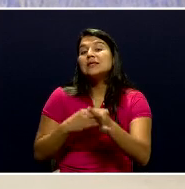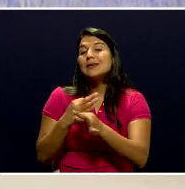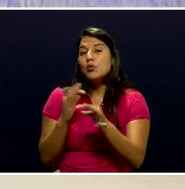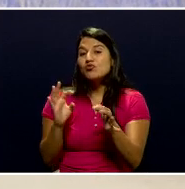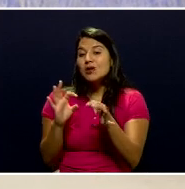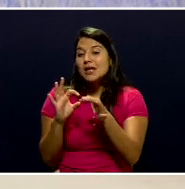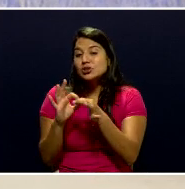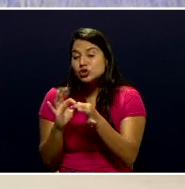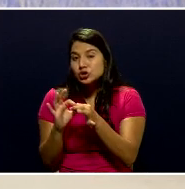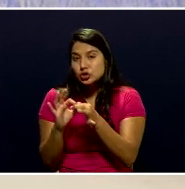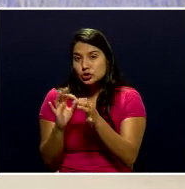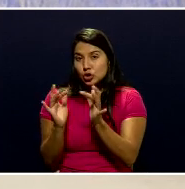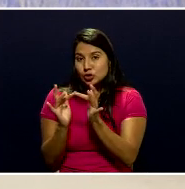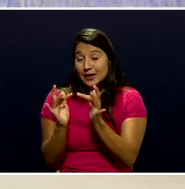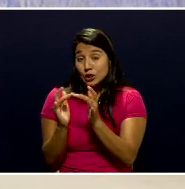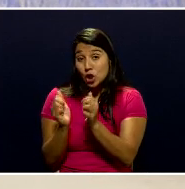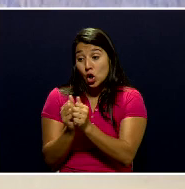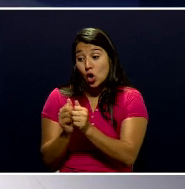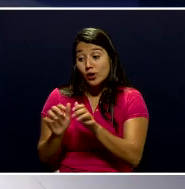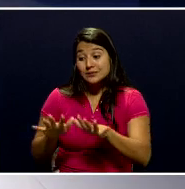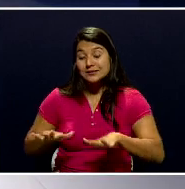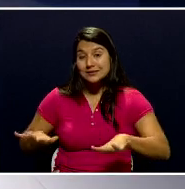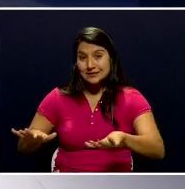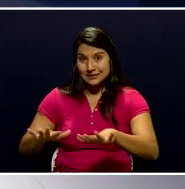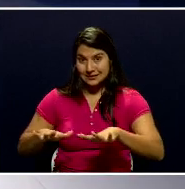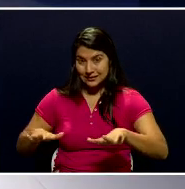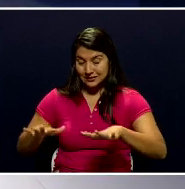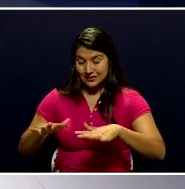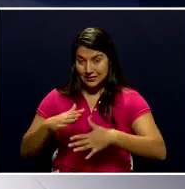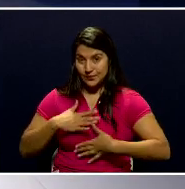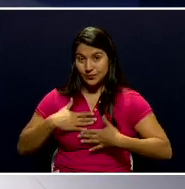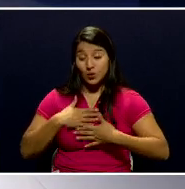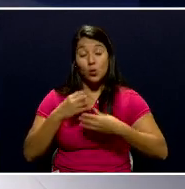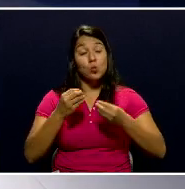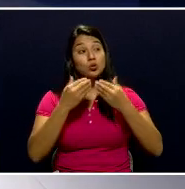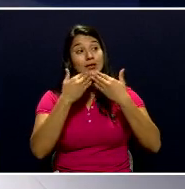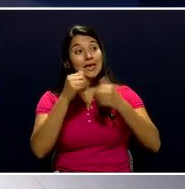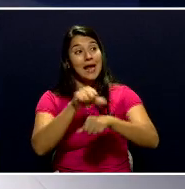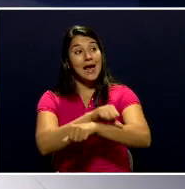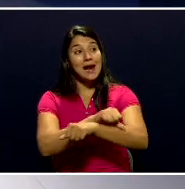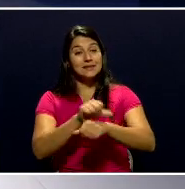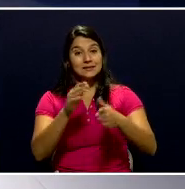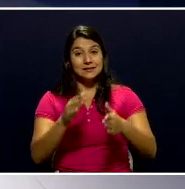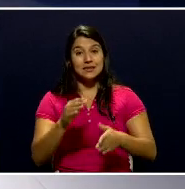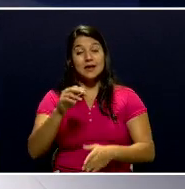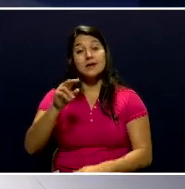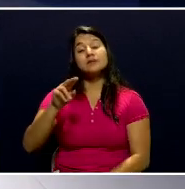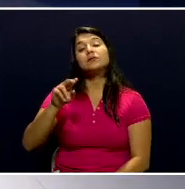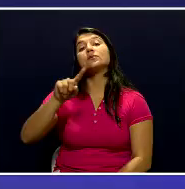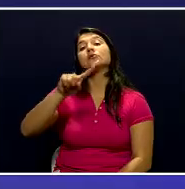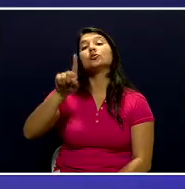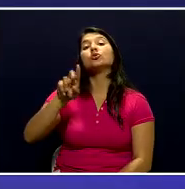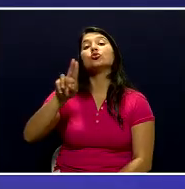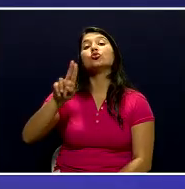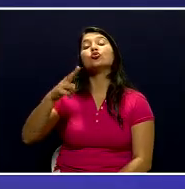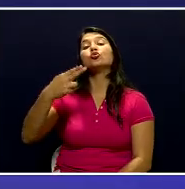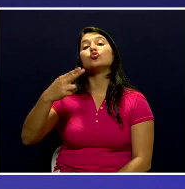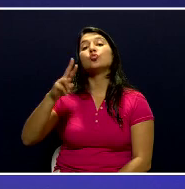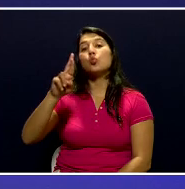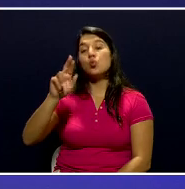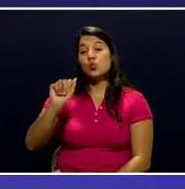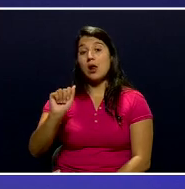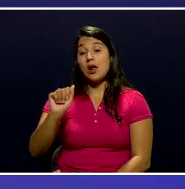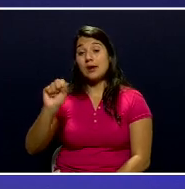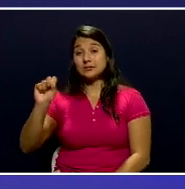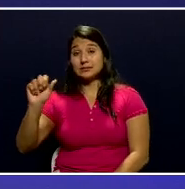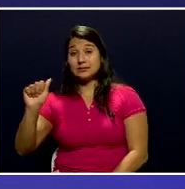esos centros urbanos. Muchísimas gracias, arquitecta Sura Sasa. Me quedo con este concepto,